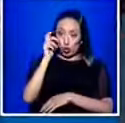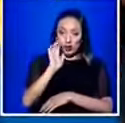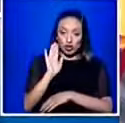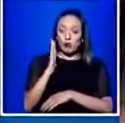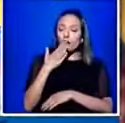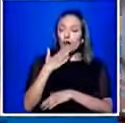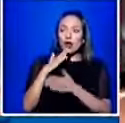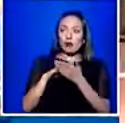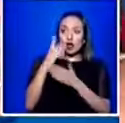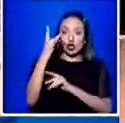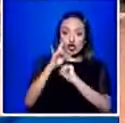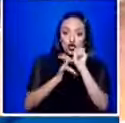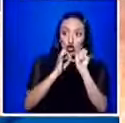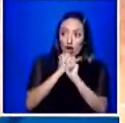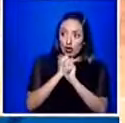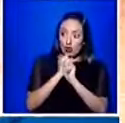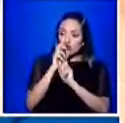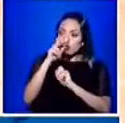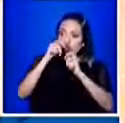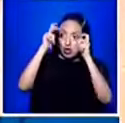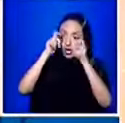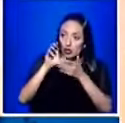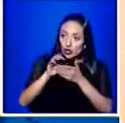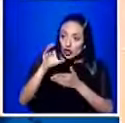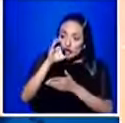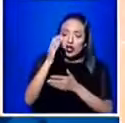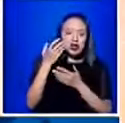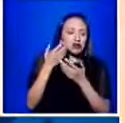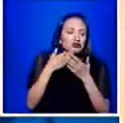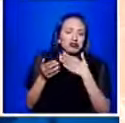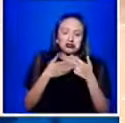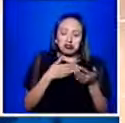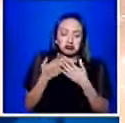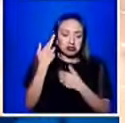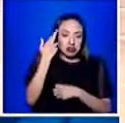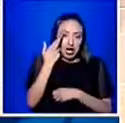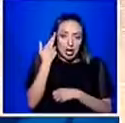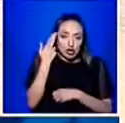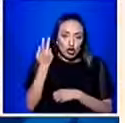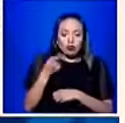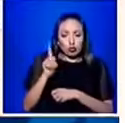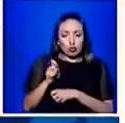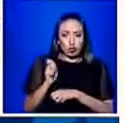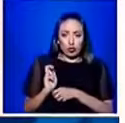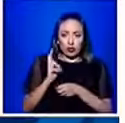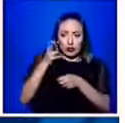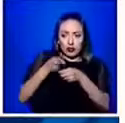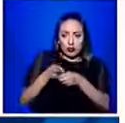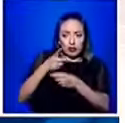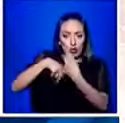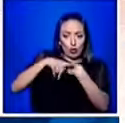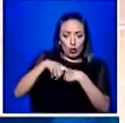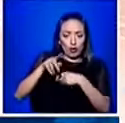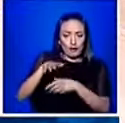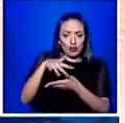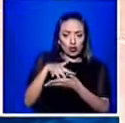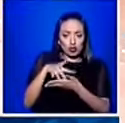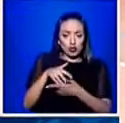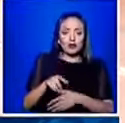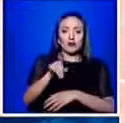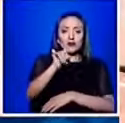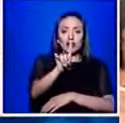porque de alguna manera han sido relegados del sistema educativo, en ese sentido ellos han vuelto ahora a las aulas.